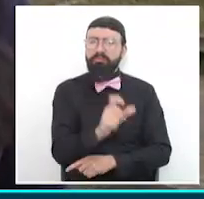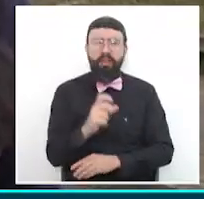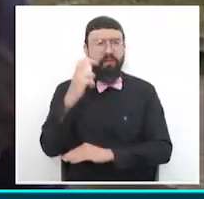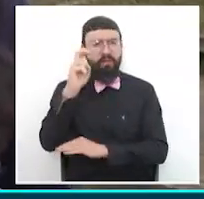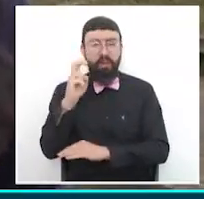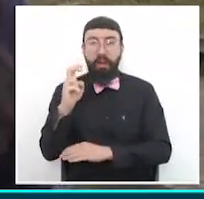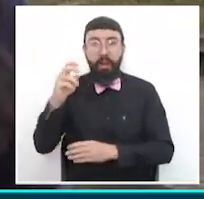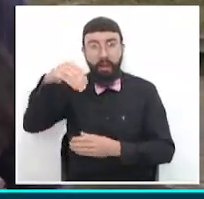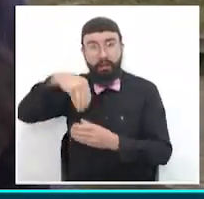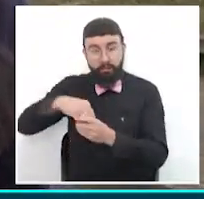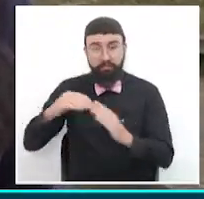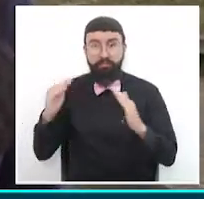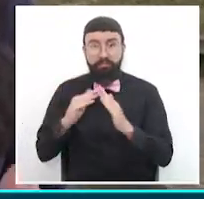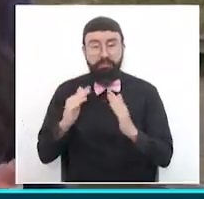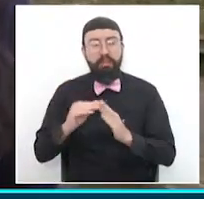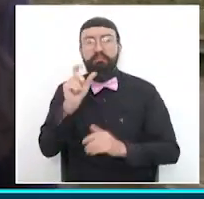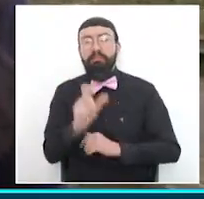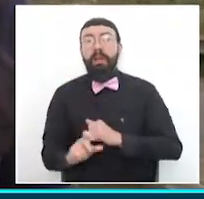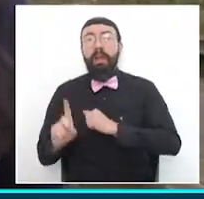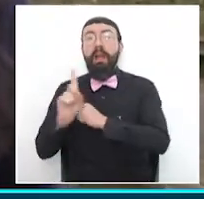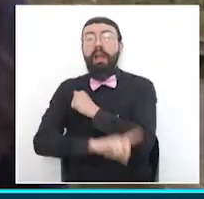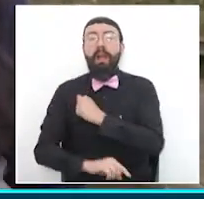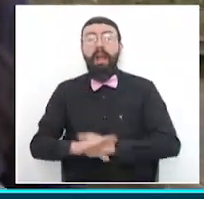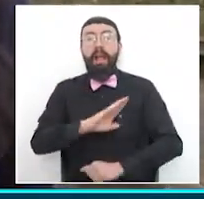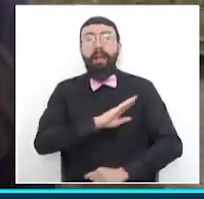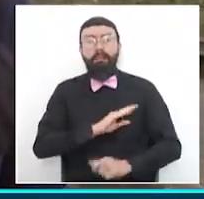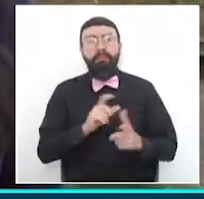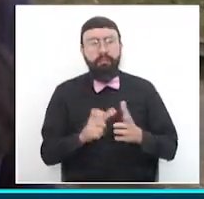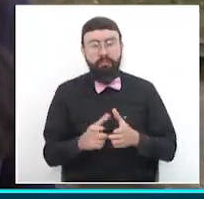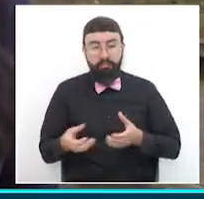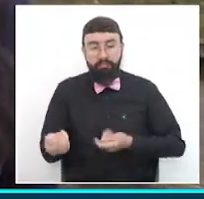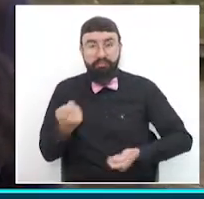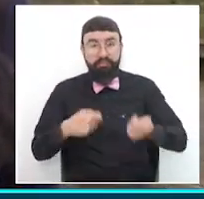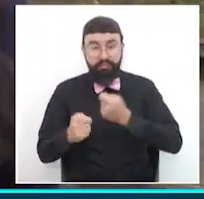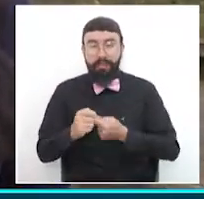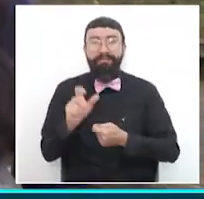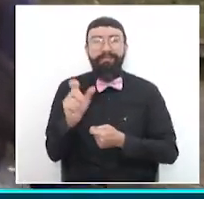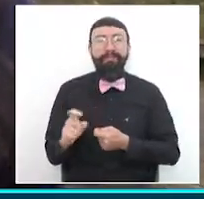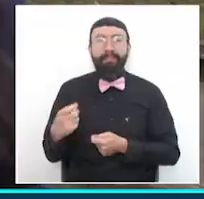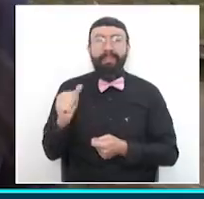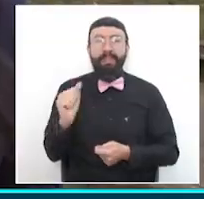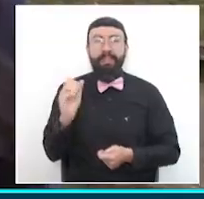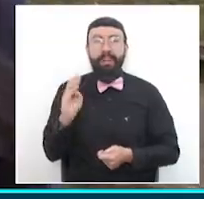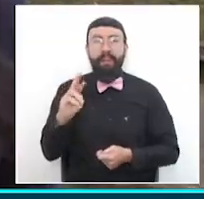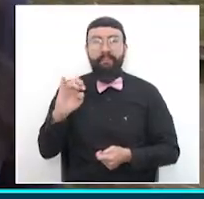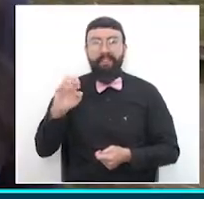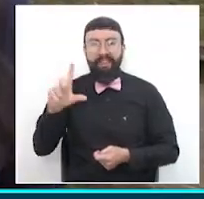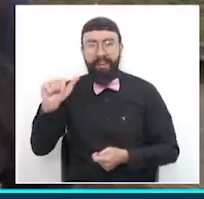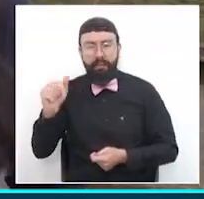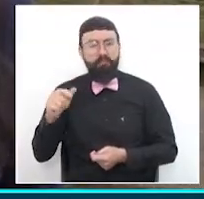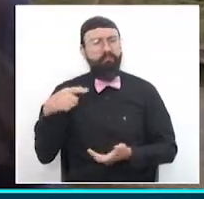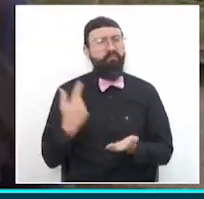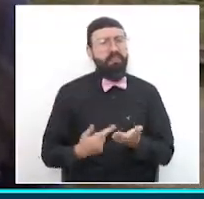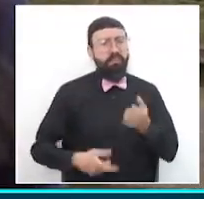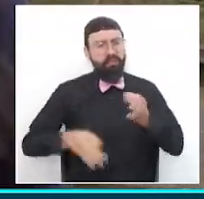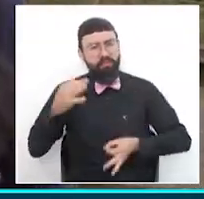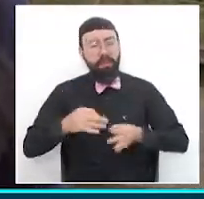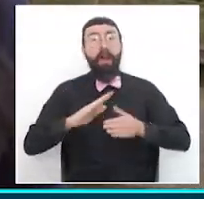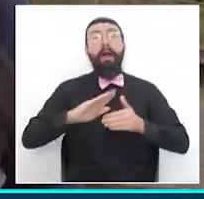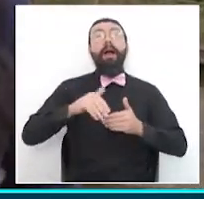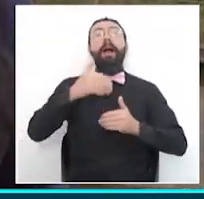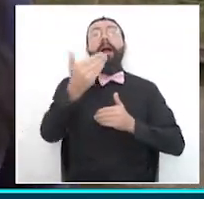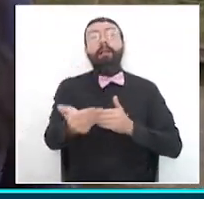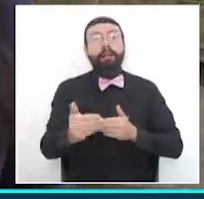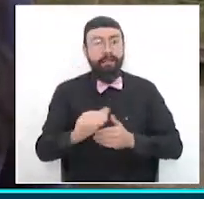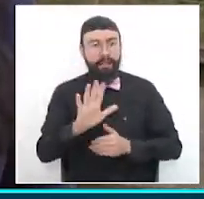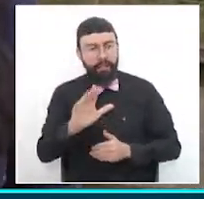residencia contra el alcalde José Manuel Ríos Morales y la exdirectora de Bienes y Suministros, Gabriela Valencia Vázquez. La audiencia fue aplazada hasta el 5 de